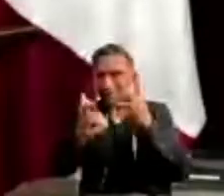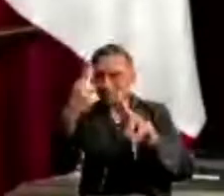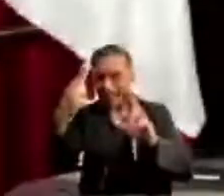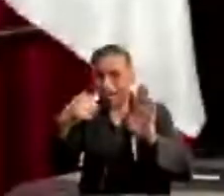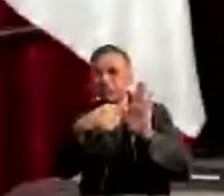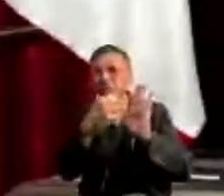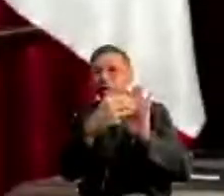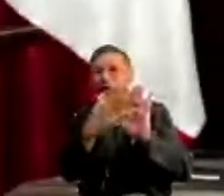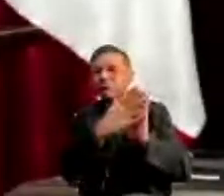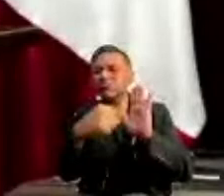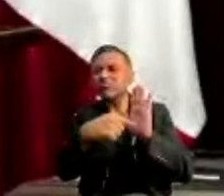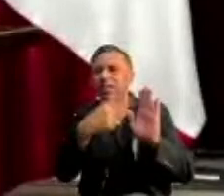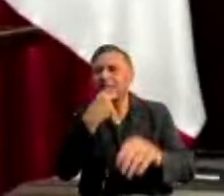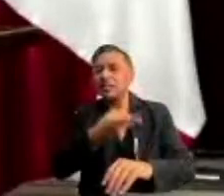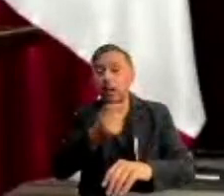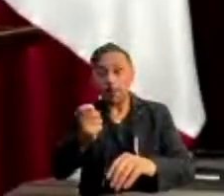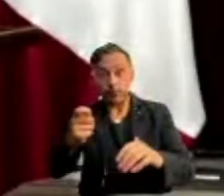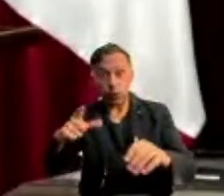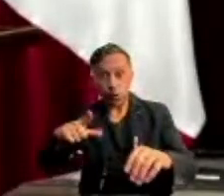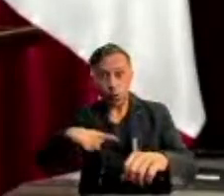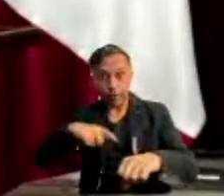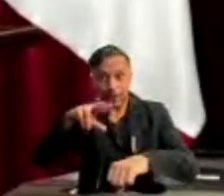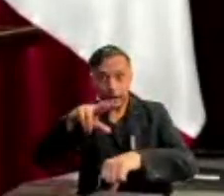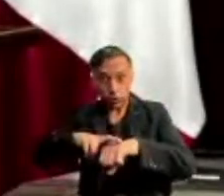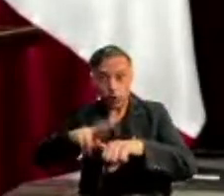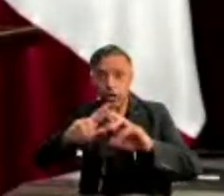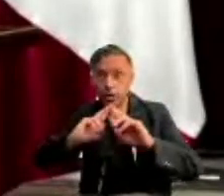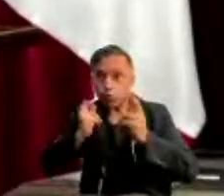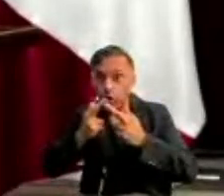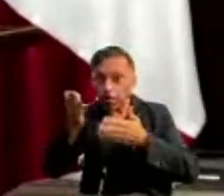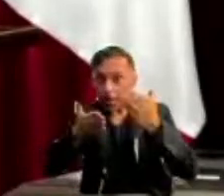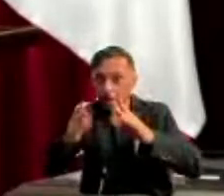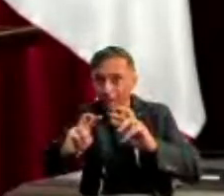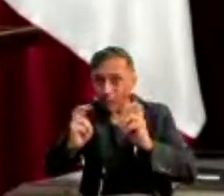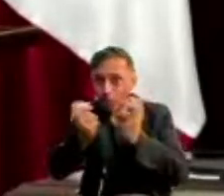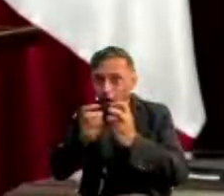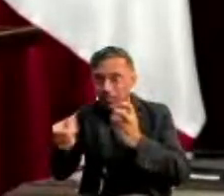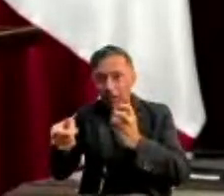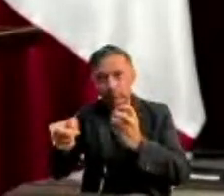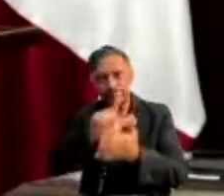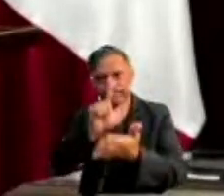cualquier reunión de gobernadores era ilegítima.